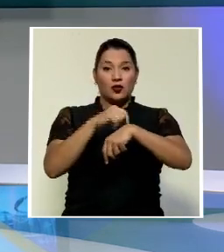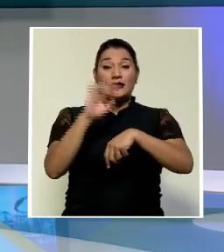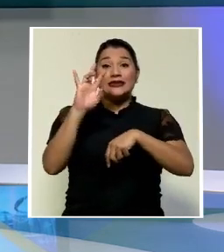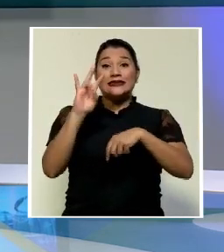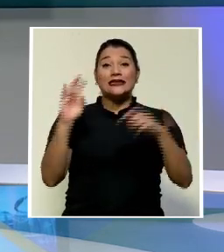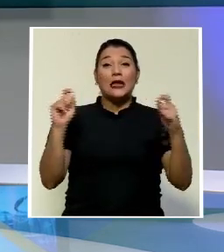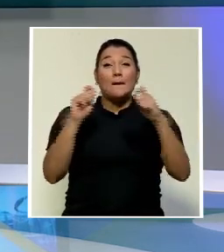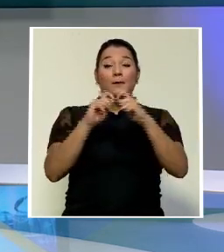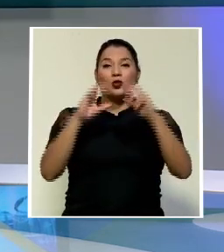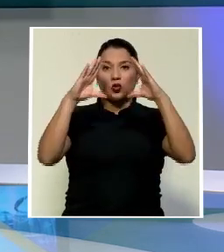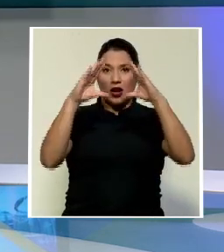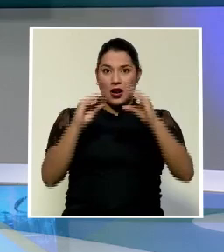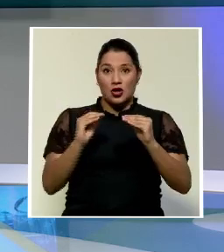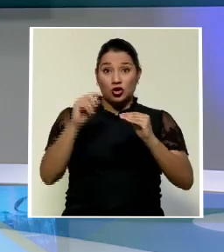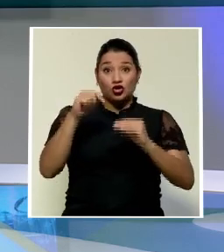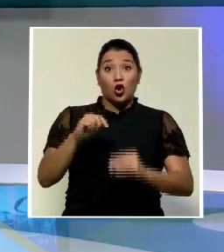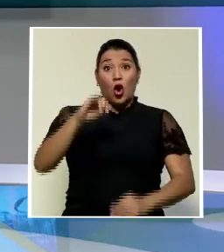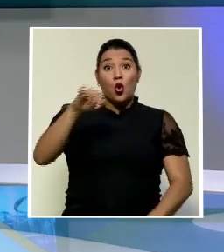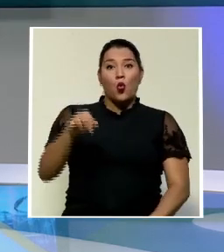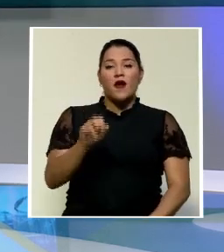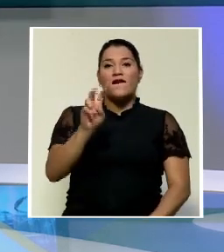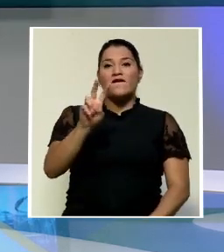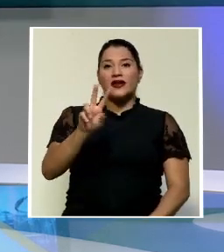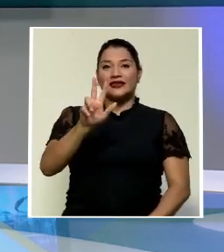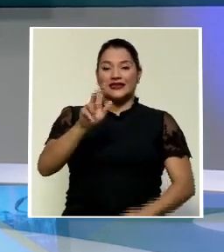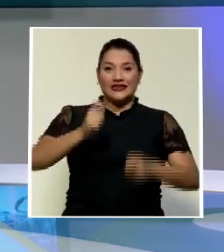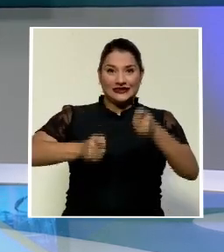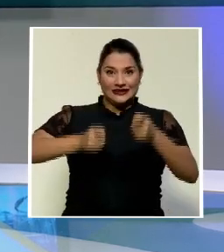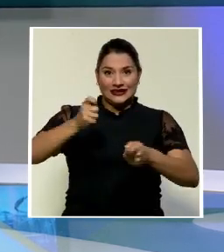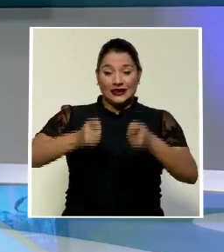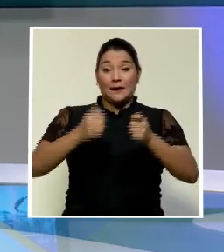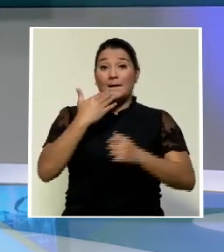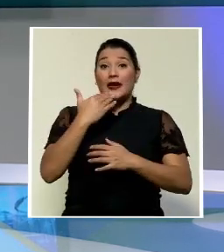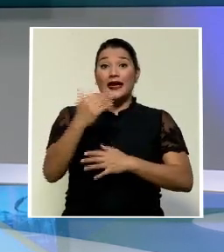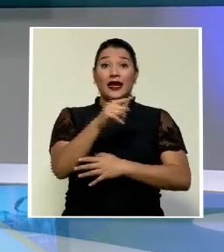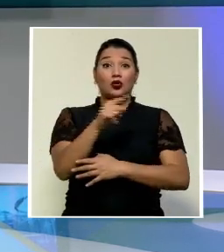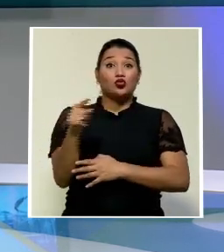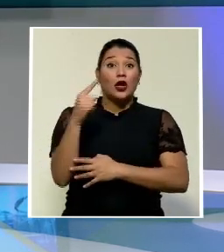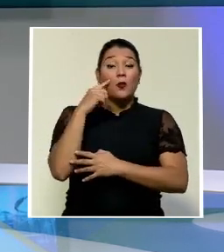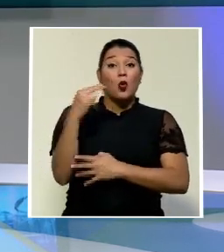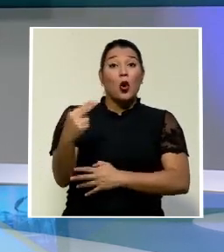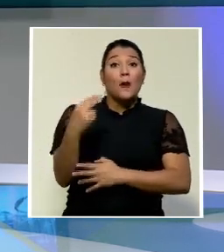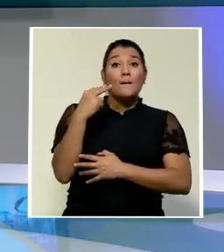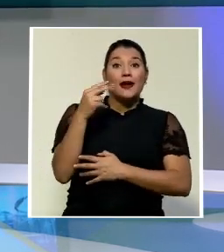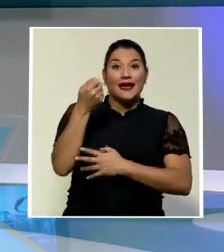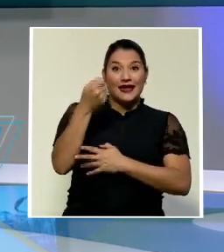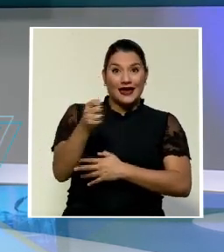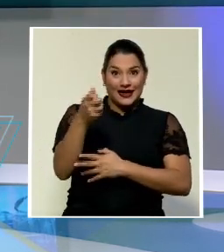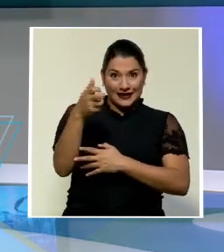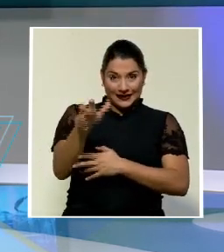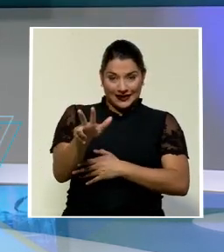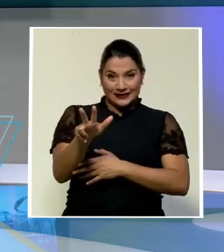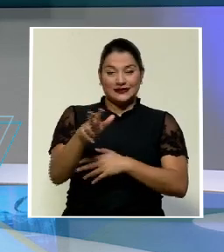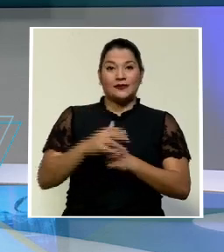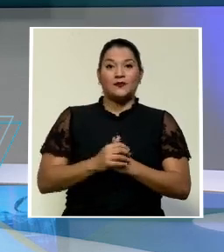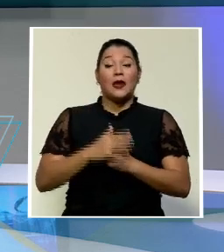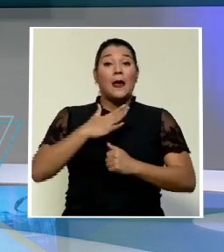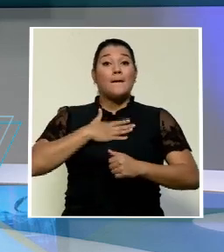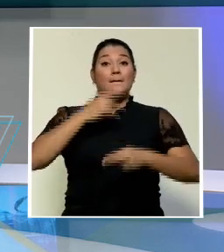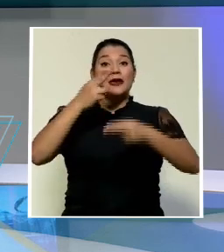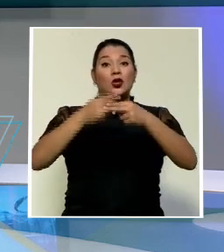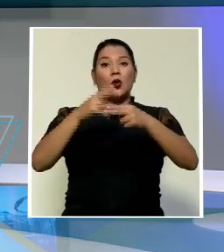la noche, este jueves 23 de septiembre. Gracias por informarse con la señal de Canal 13.